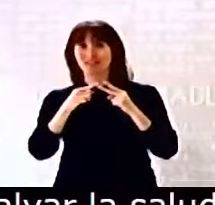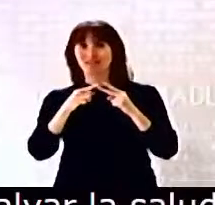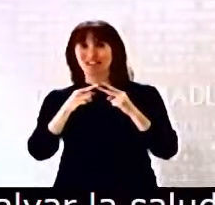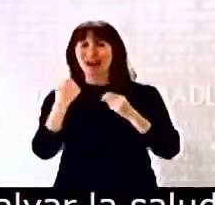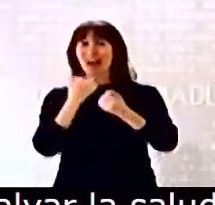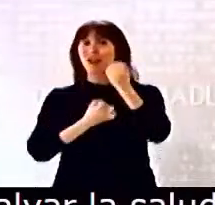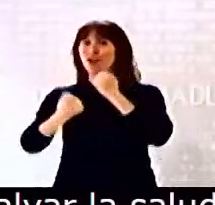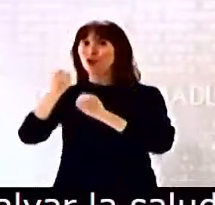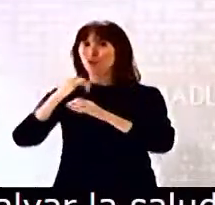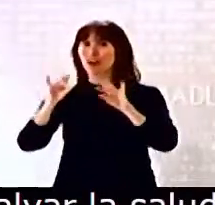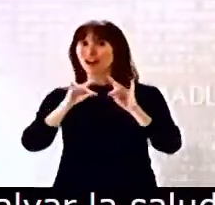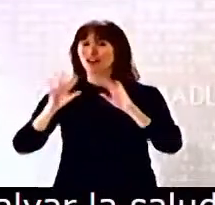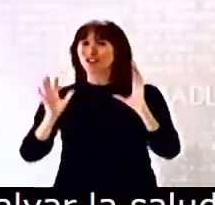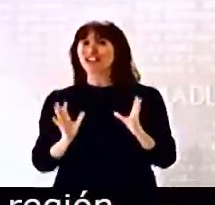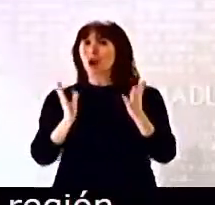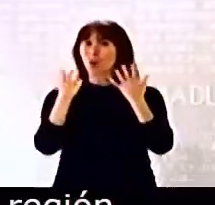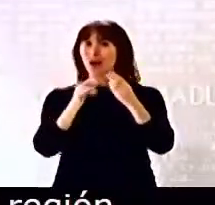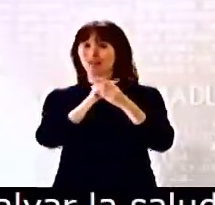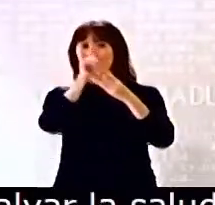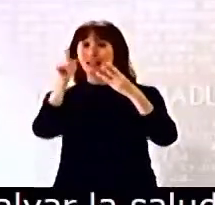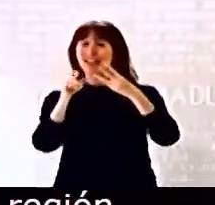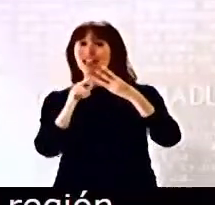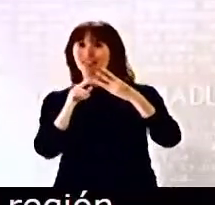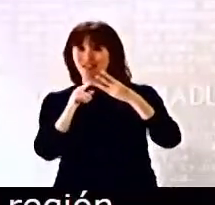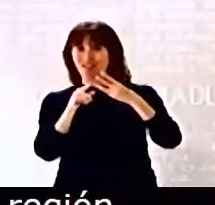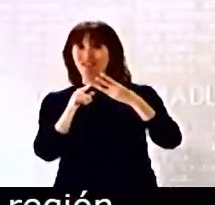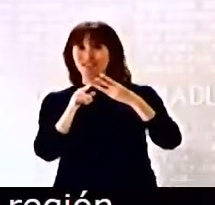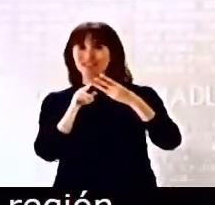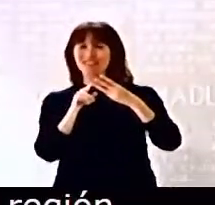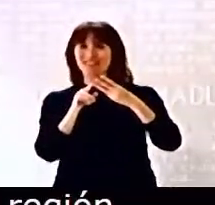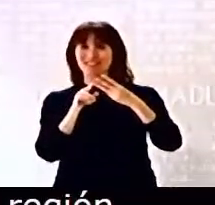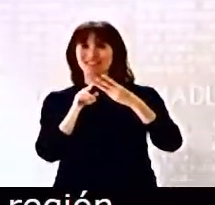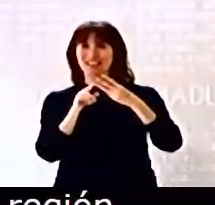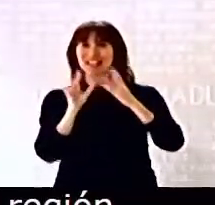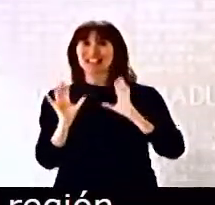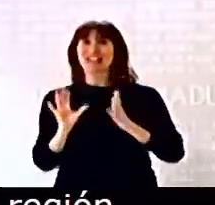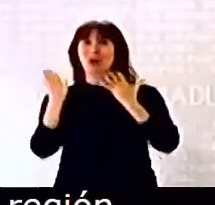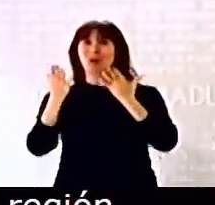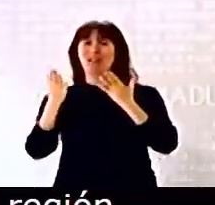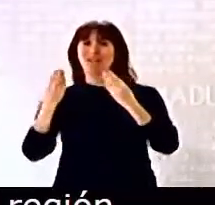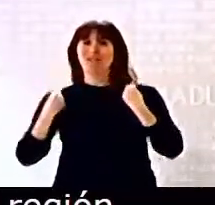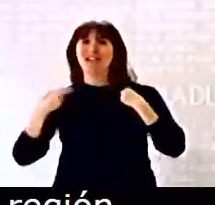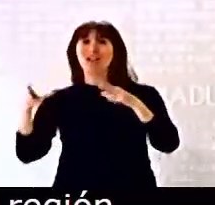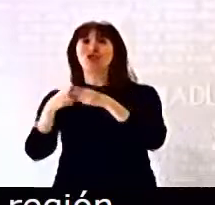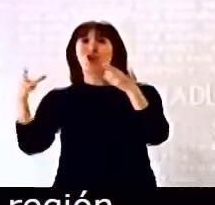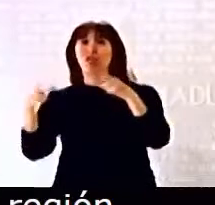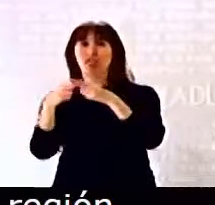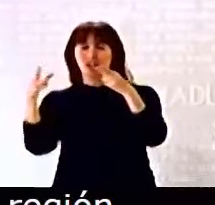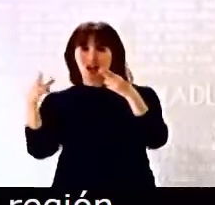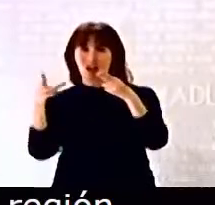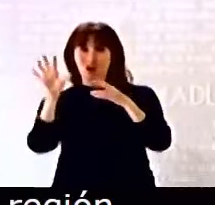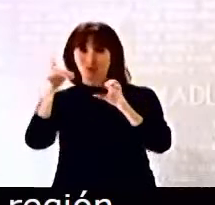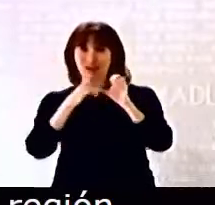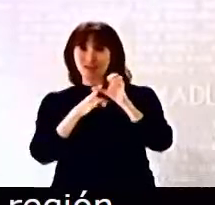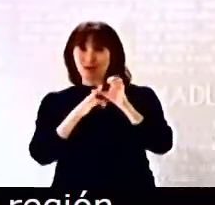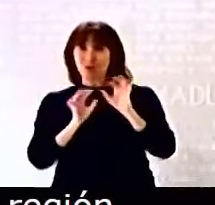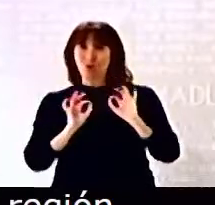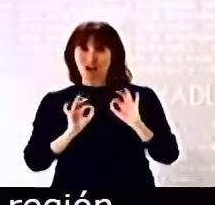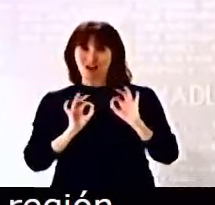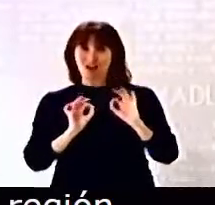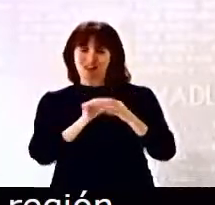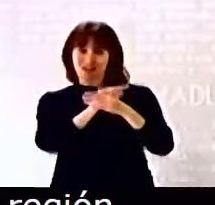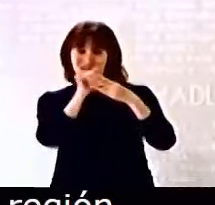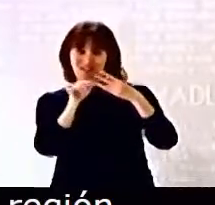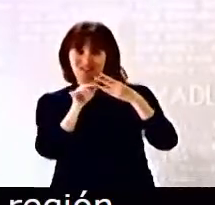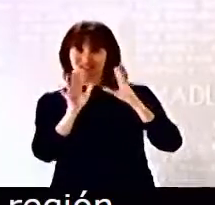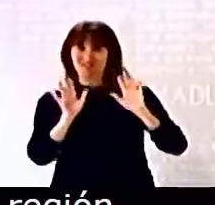región y, en tercer lugar, salvar socialmente a esta comunidad autónoma. Por lo tanto,